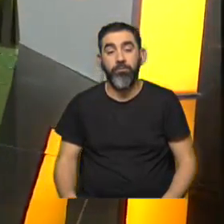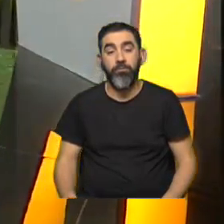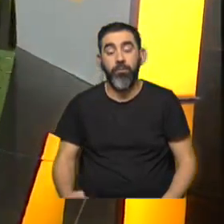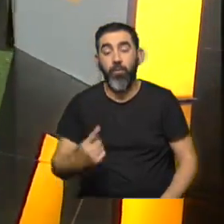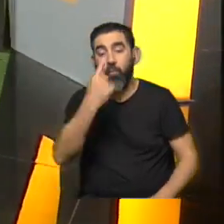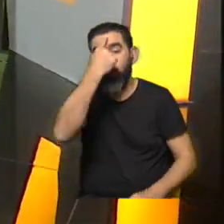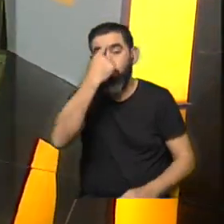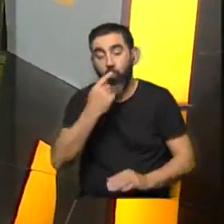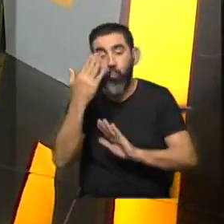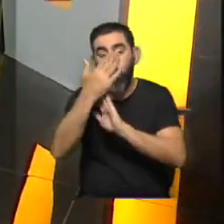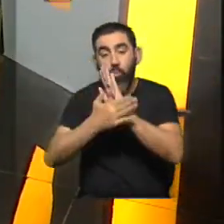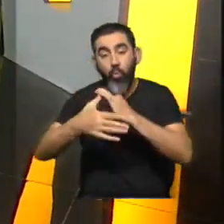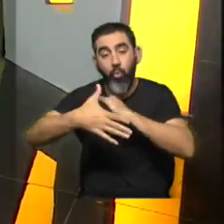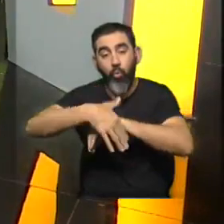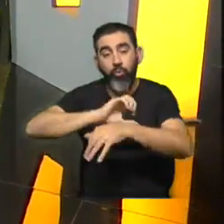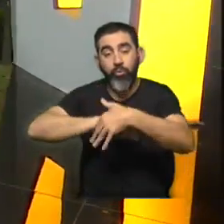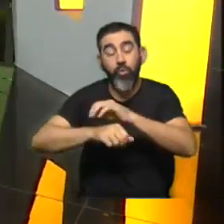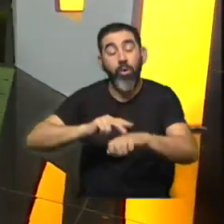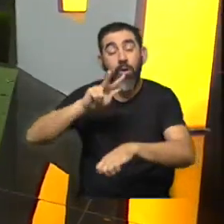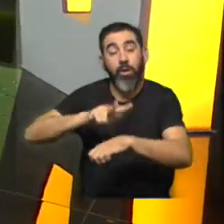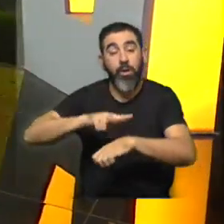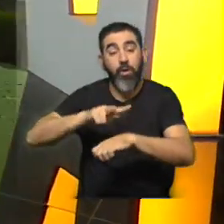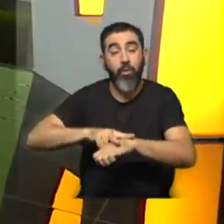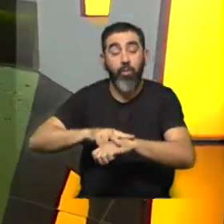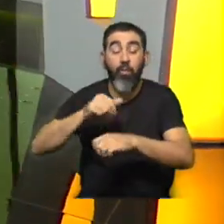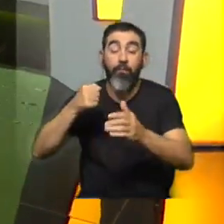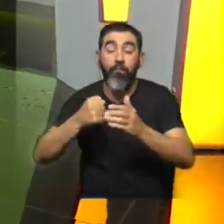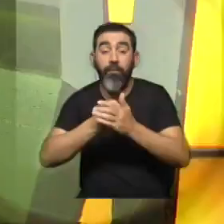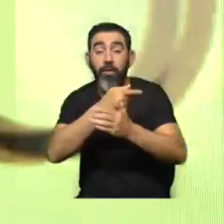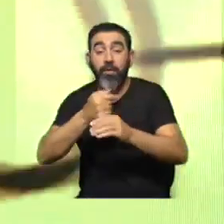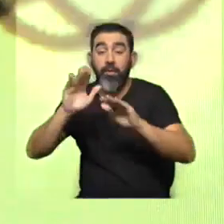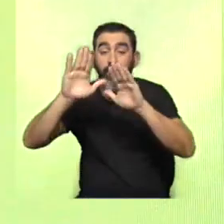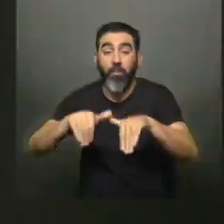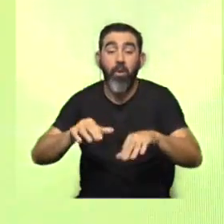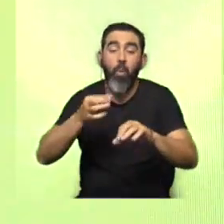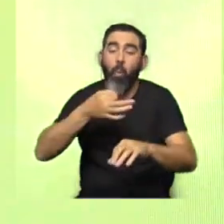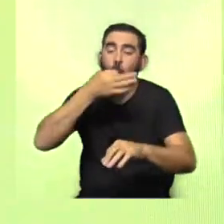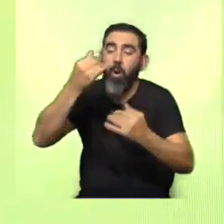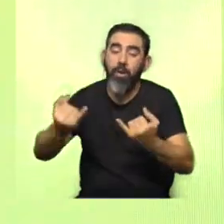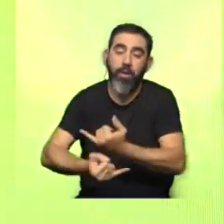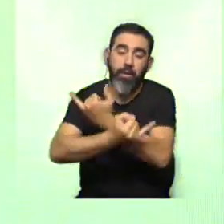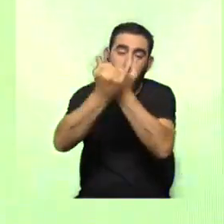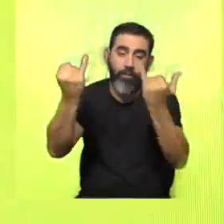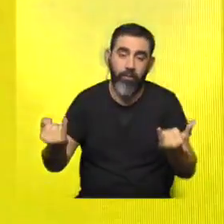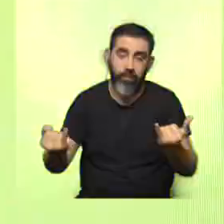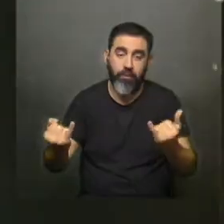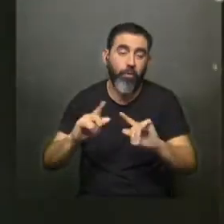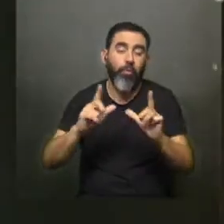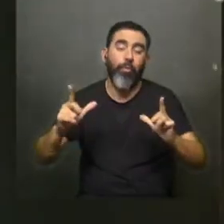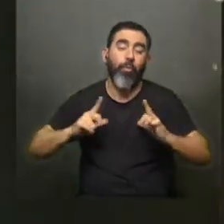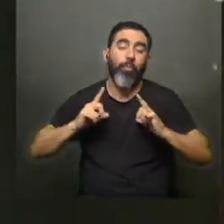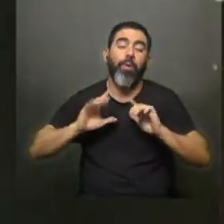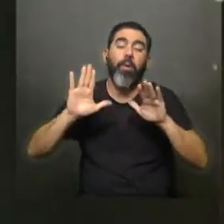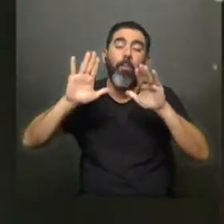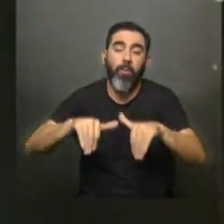Museo Nacional de Antropología lo podemos recomendar o bien para el fin de semana del patrimonio o bien para cualquier día. Exactamente. Porque sí. no hay que Como esperar. te decía, es para claro,